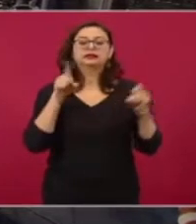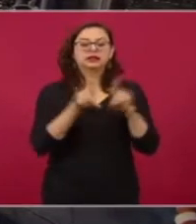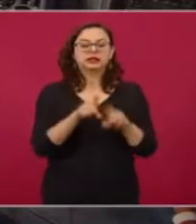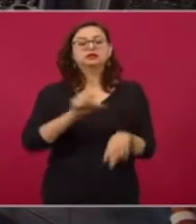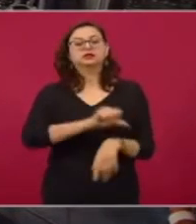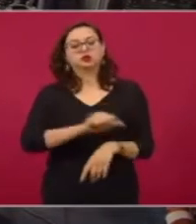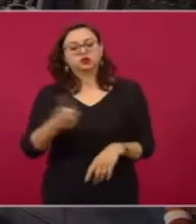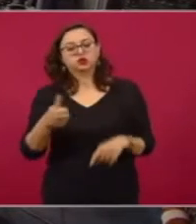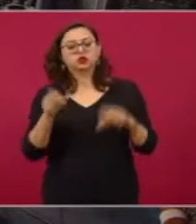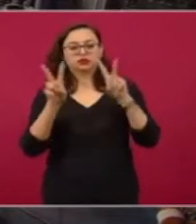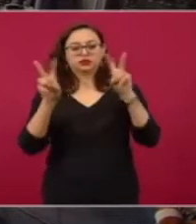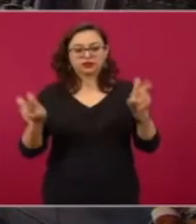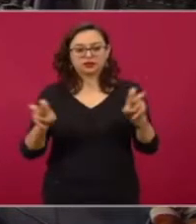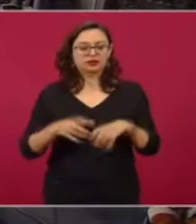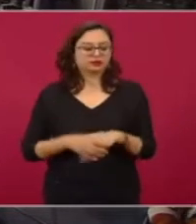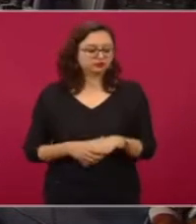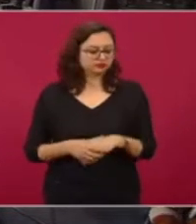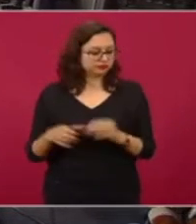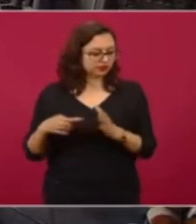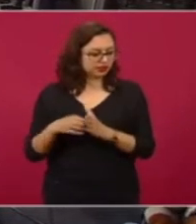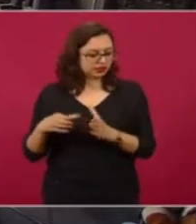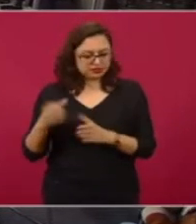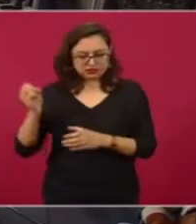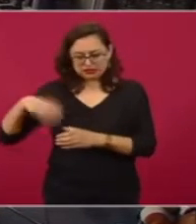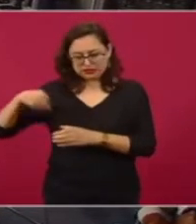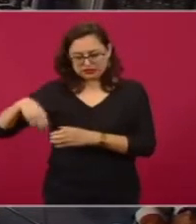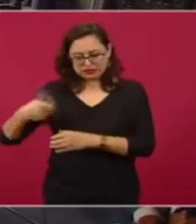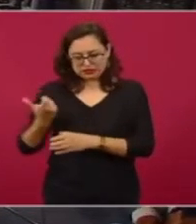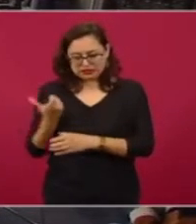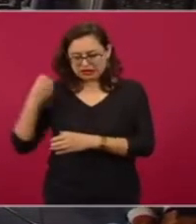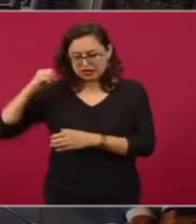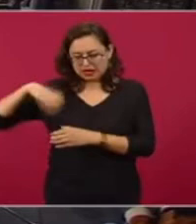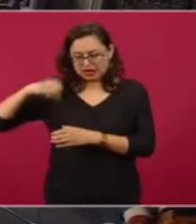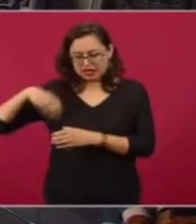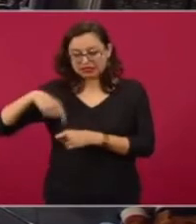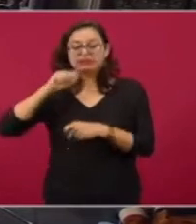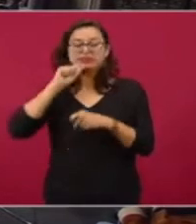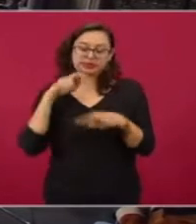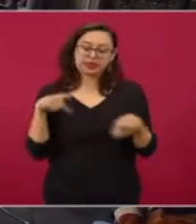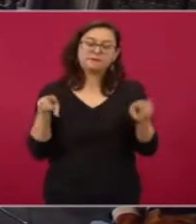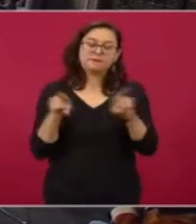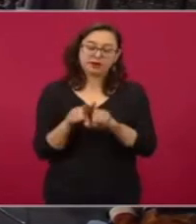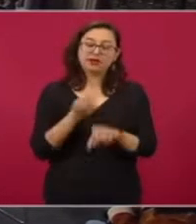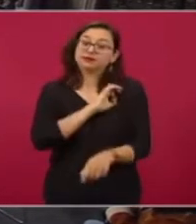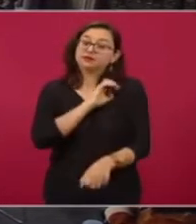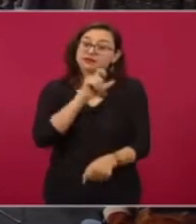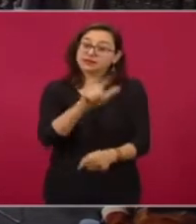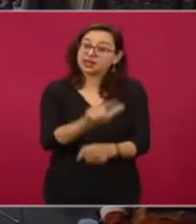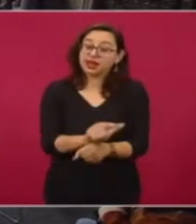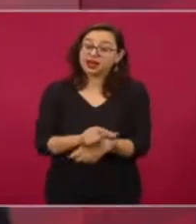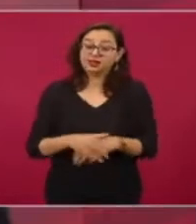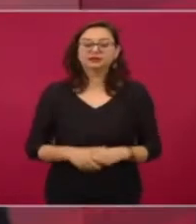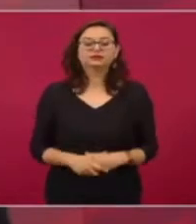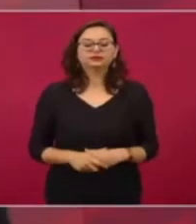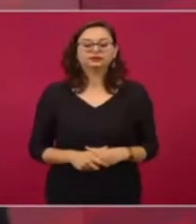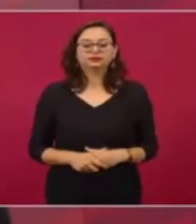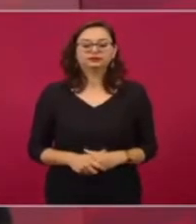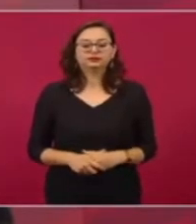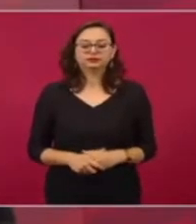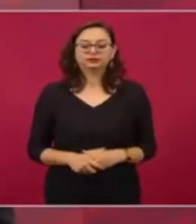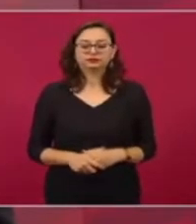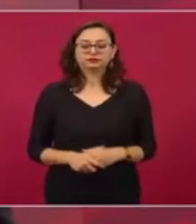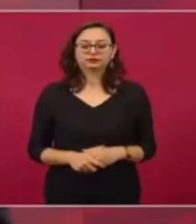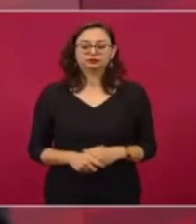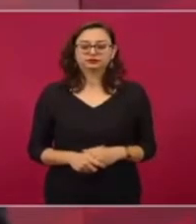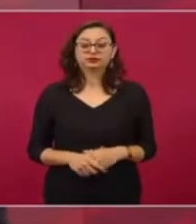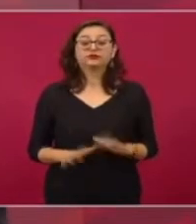que se detiene en un hombre también que era una prestación también especial y van